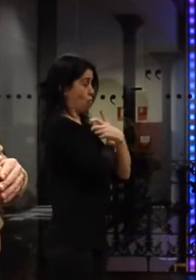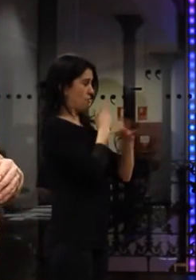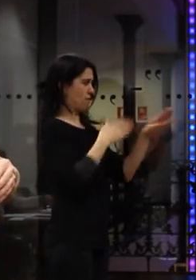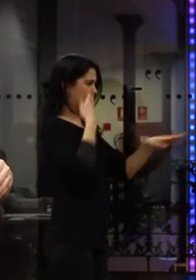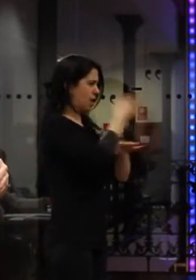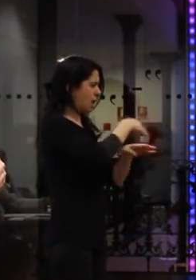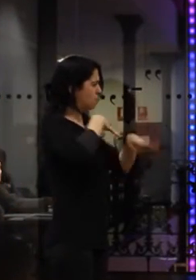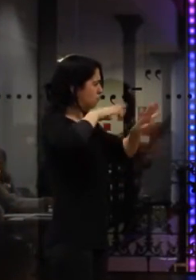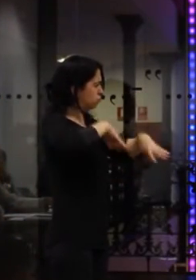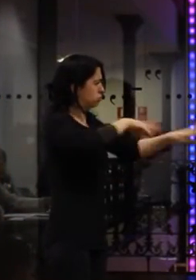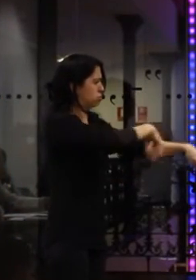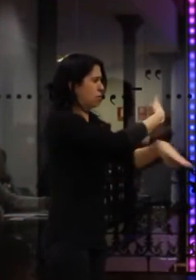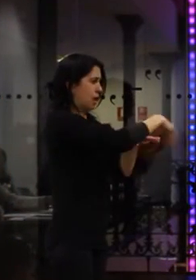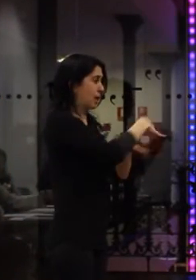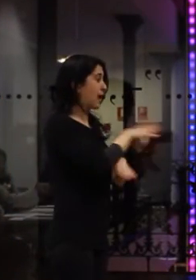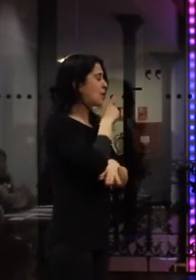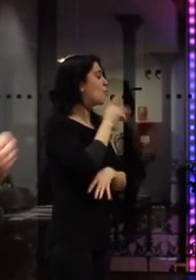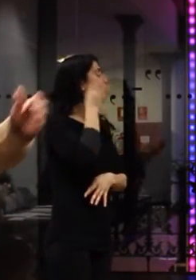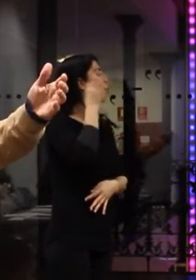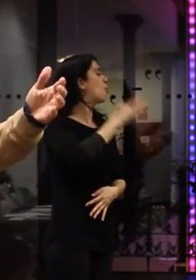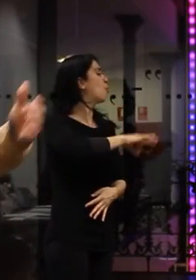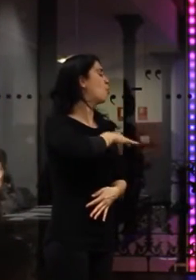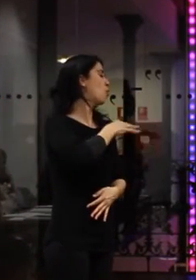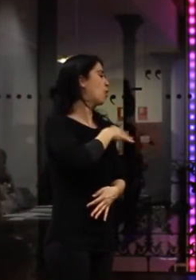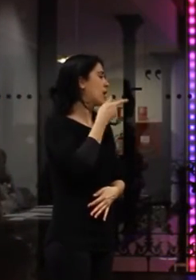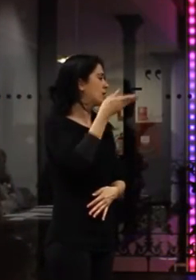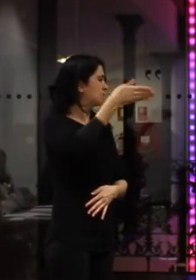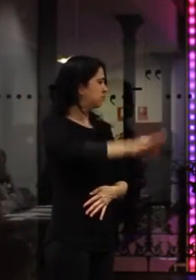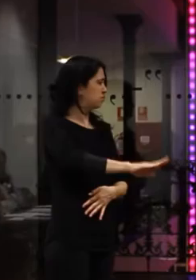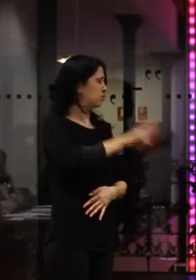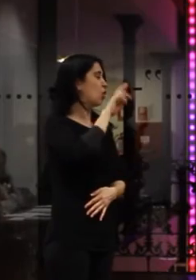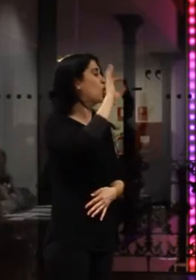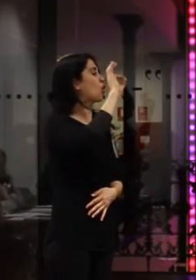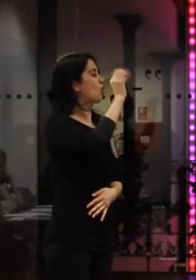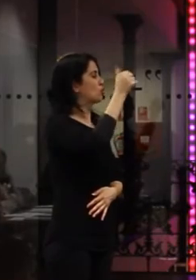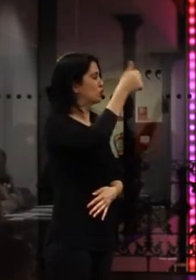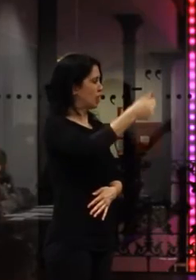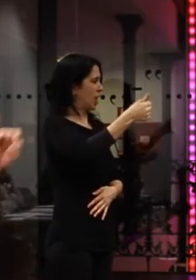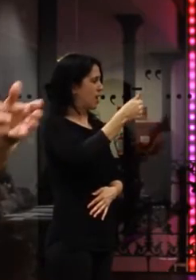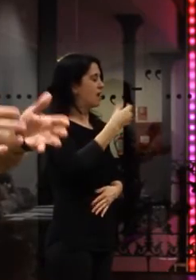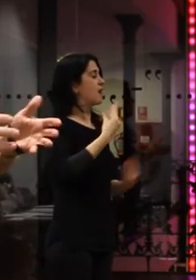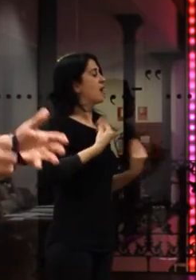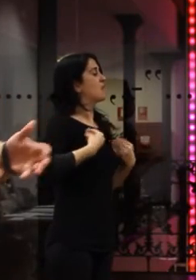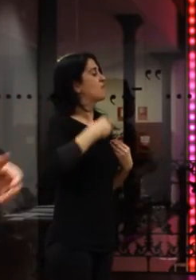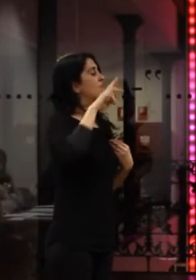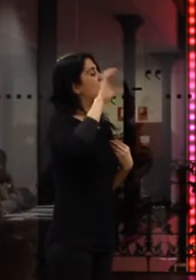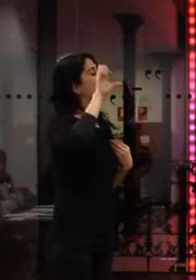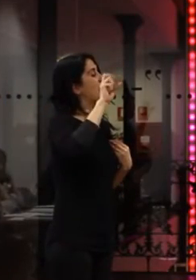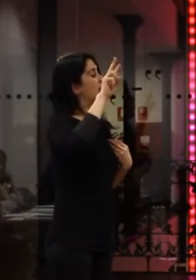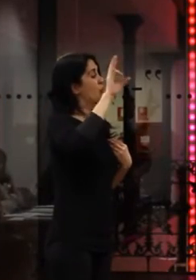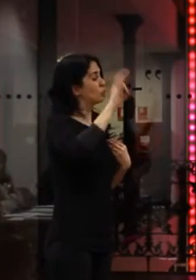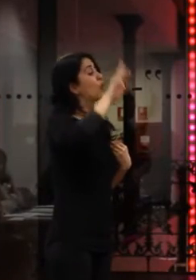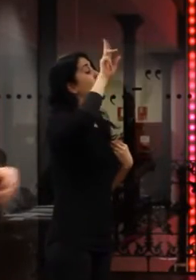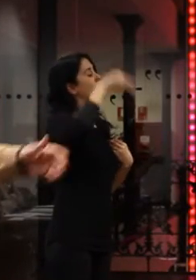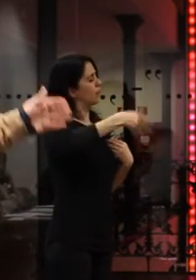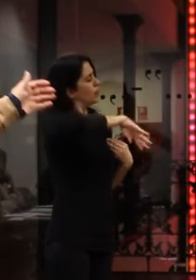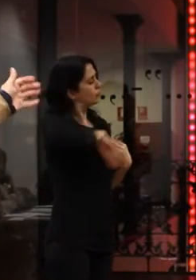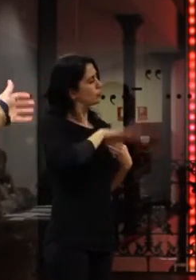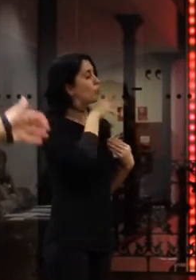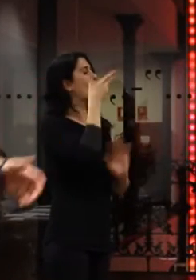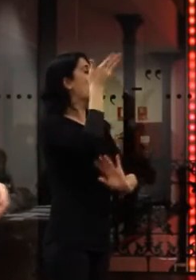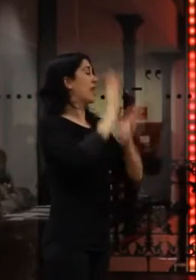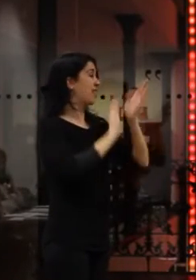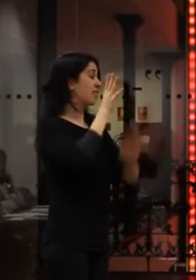Rosa, la anciana de Reus de 81 años que murió también en un incendio provocado por las velas con las que se alumbraba